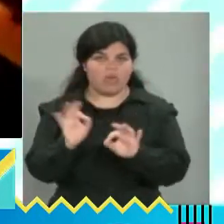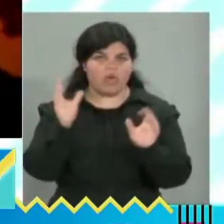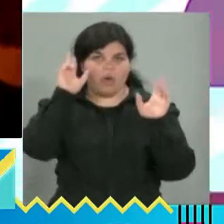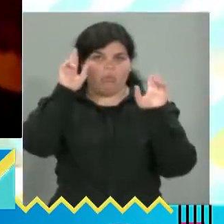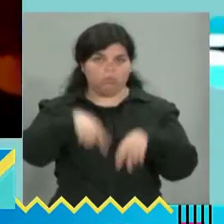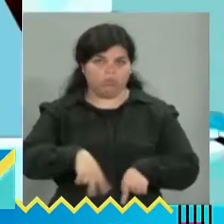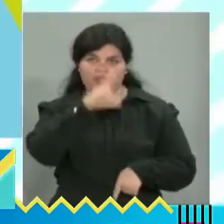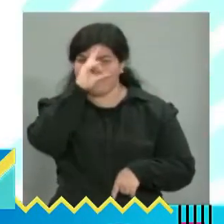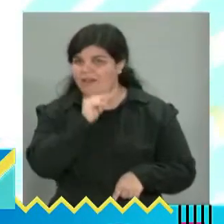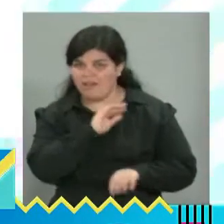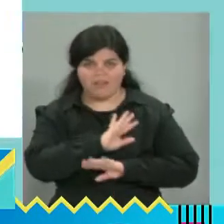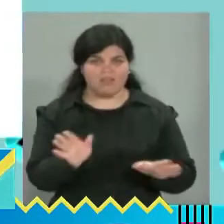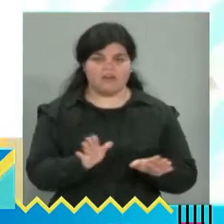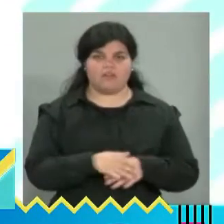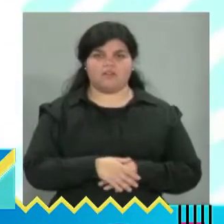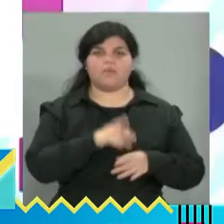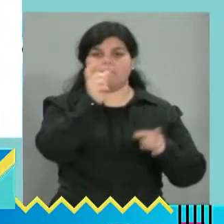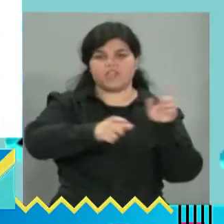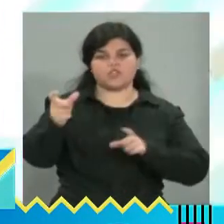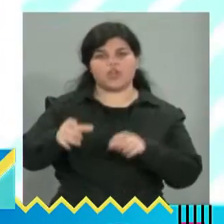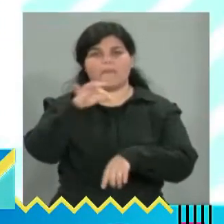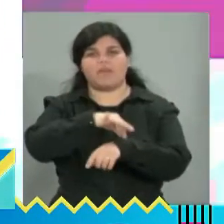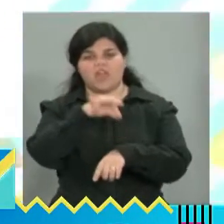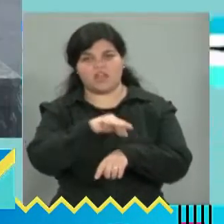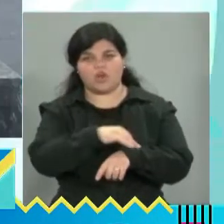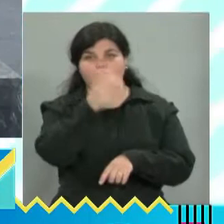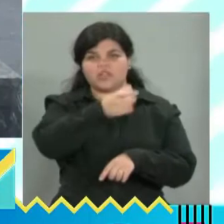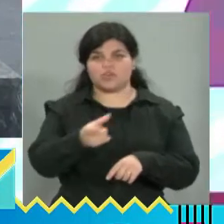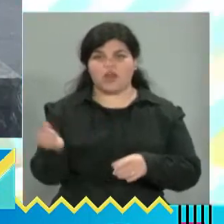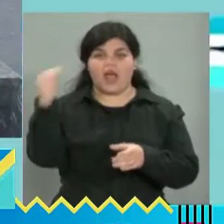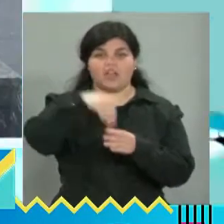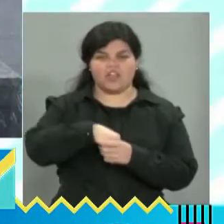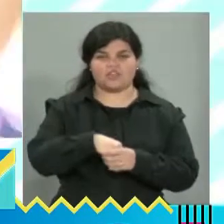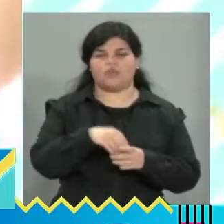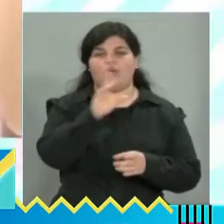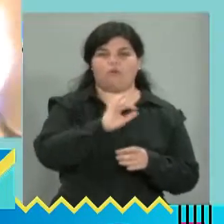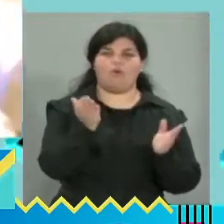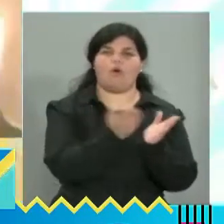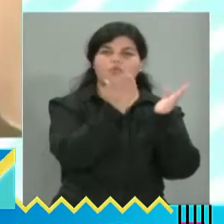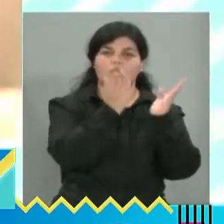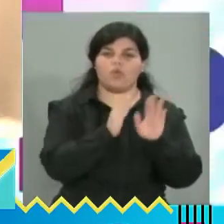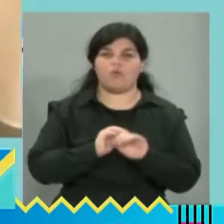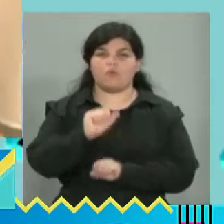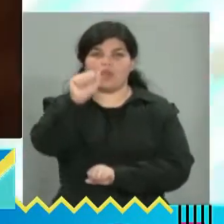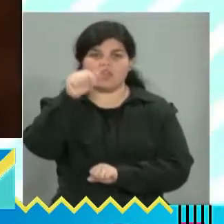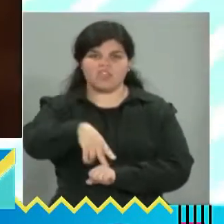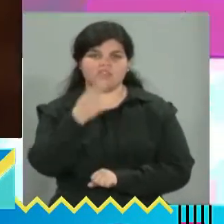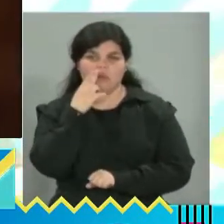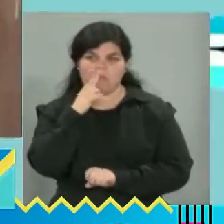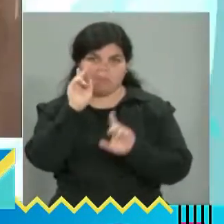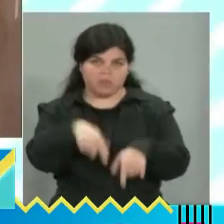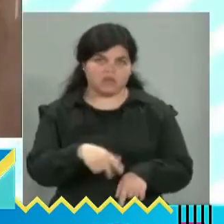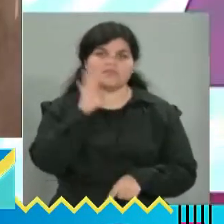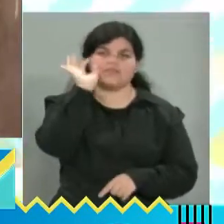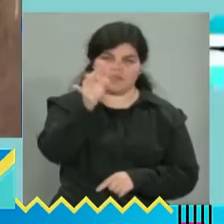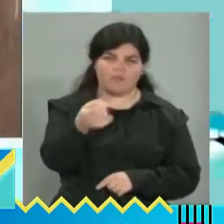las encuestas también a los profesionales de salud o a los últimos años de la facultad, siempre dicen que de tabaco no saben. Saben que produce